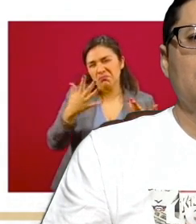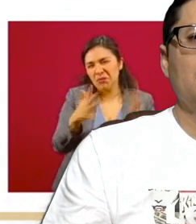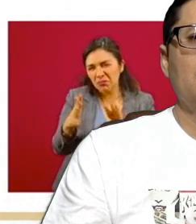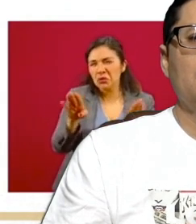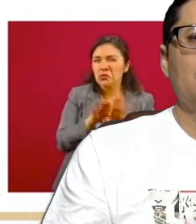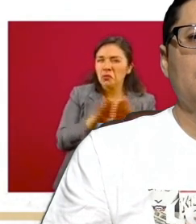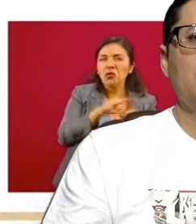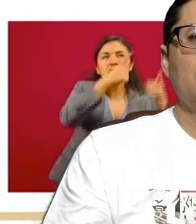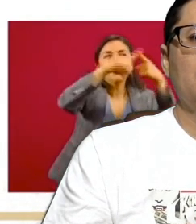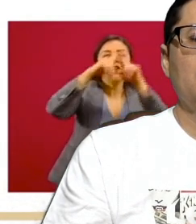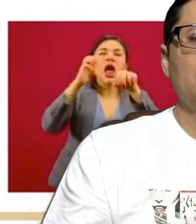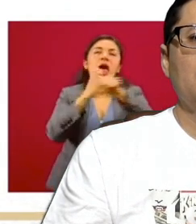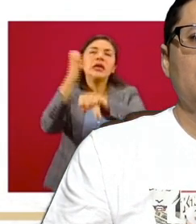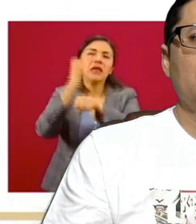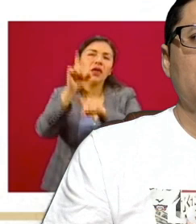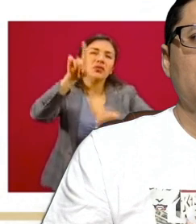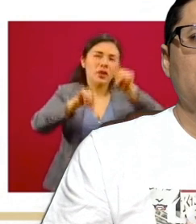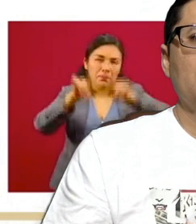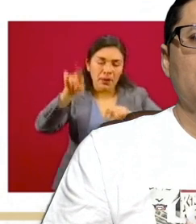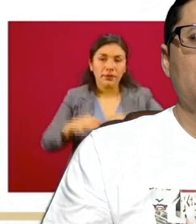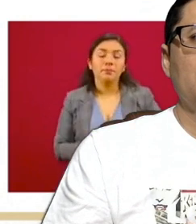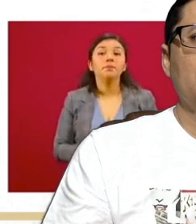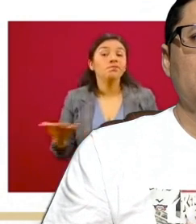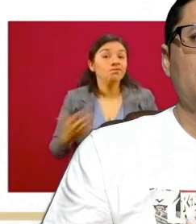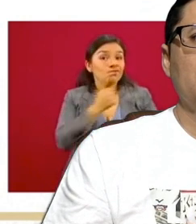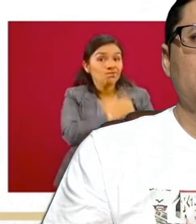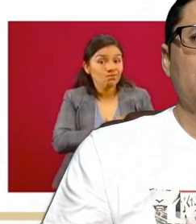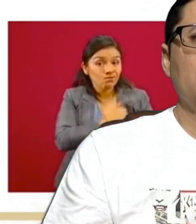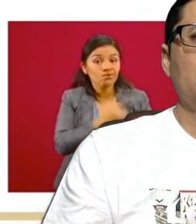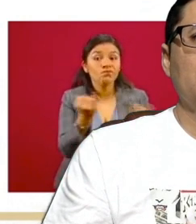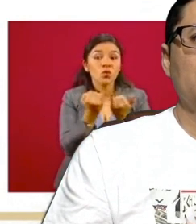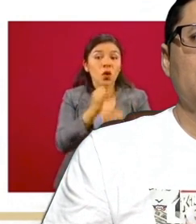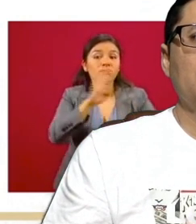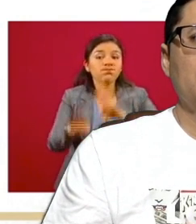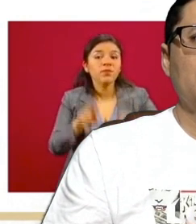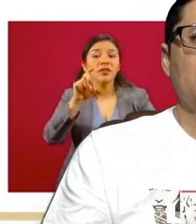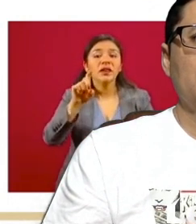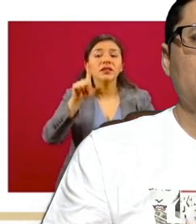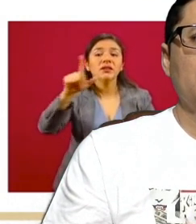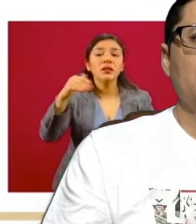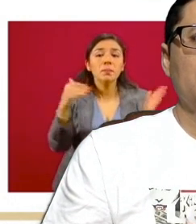variaciones entre los distintos estados. Desafortunadamente han fallecido